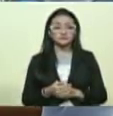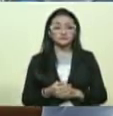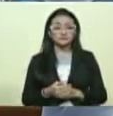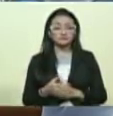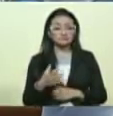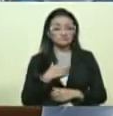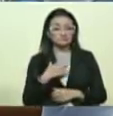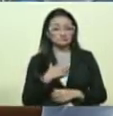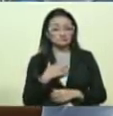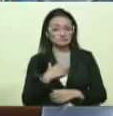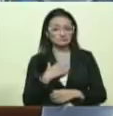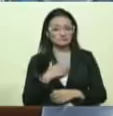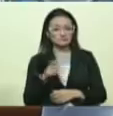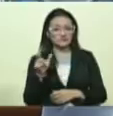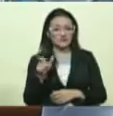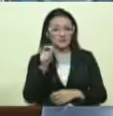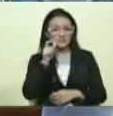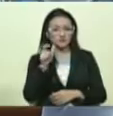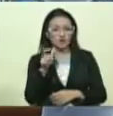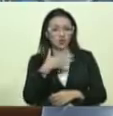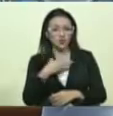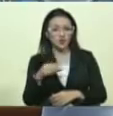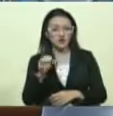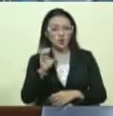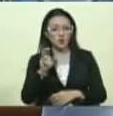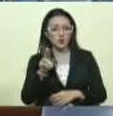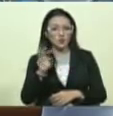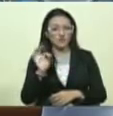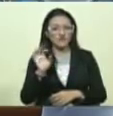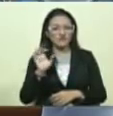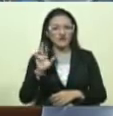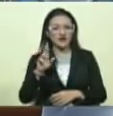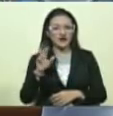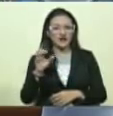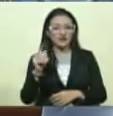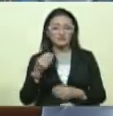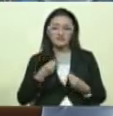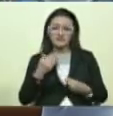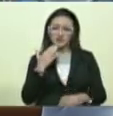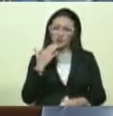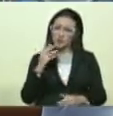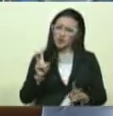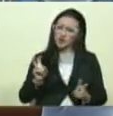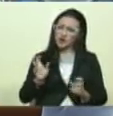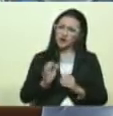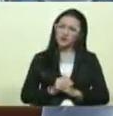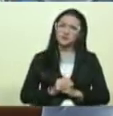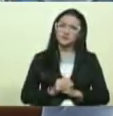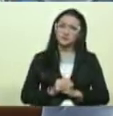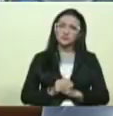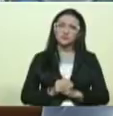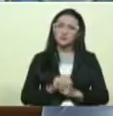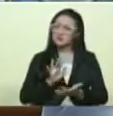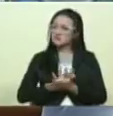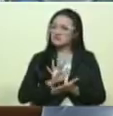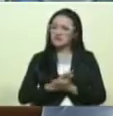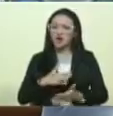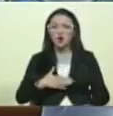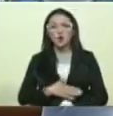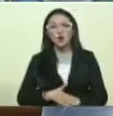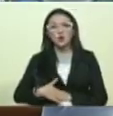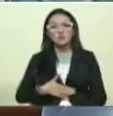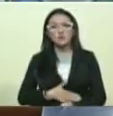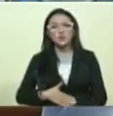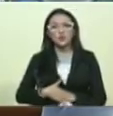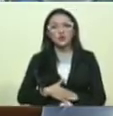extrañamente, como el caso de los dueños de Cuferca, viven en los Estados Unidos de América de manera tranquila y cómoda. Yo creo que el pueblo